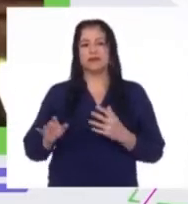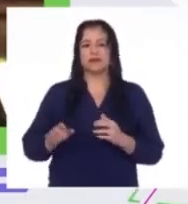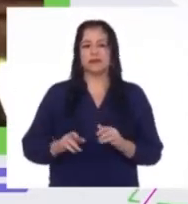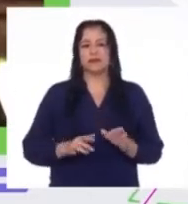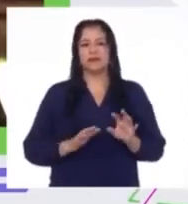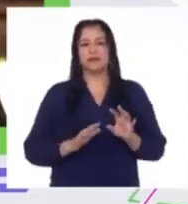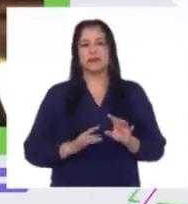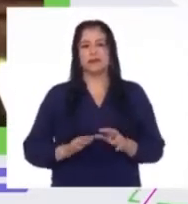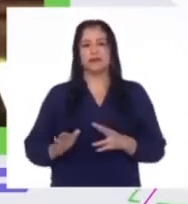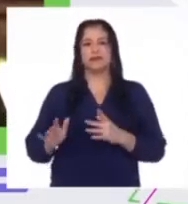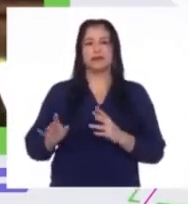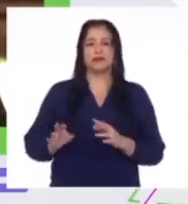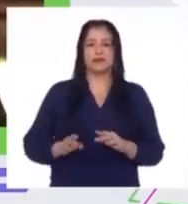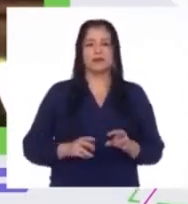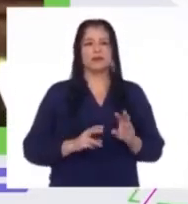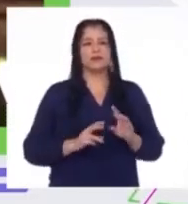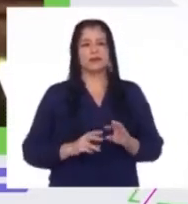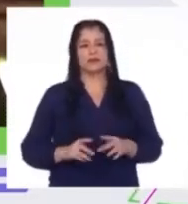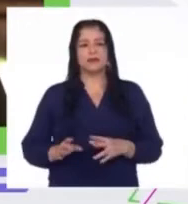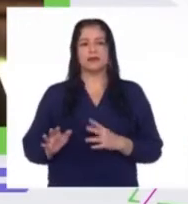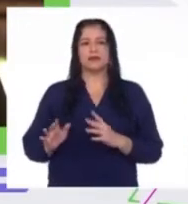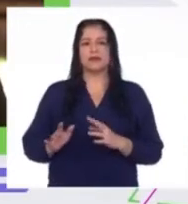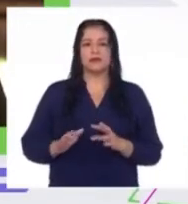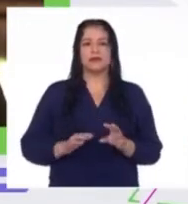ama llullachichun